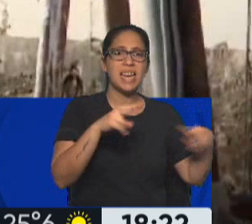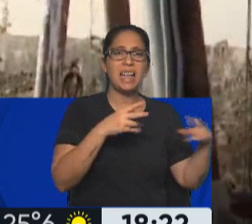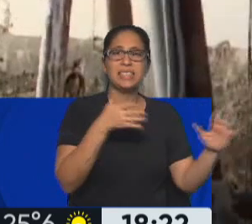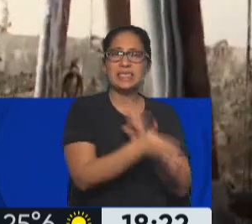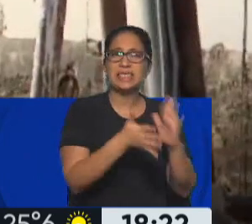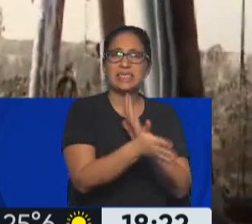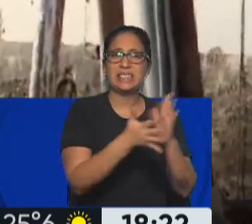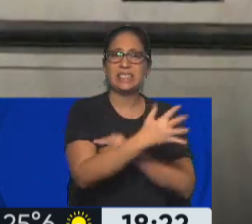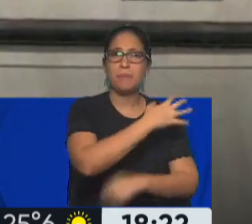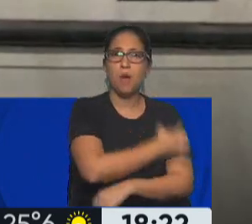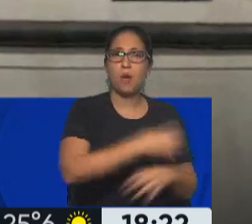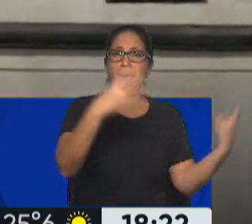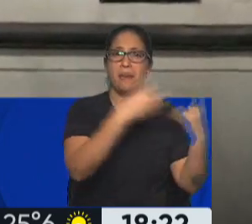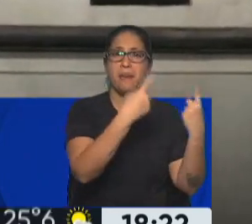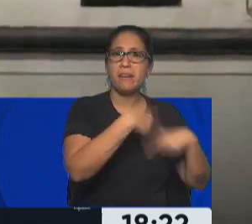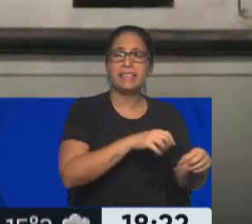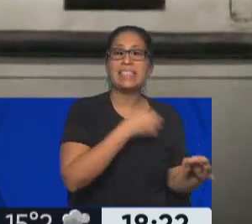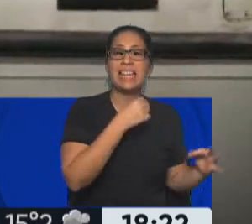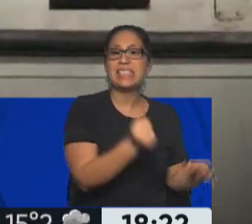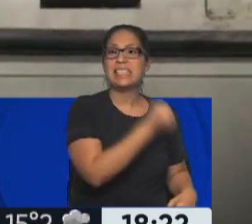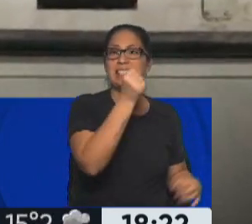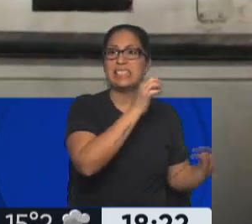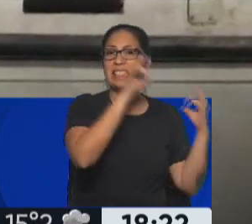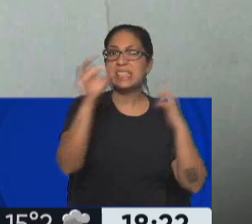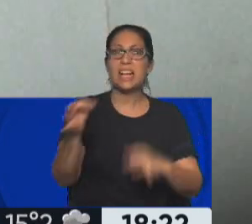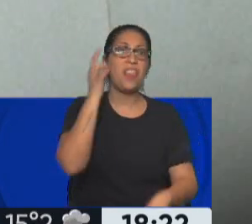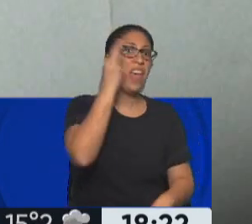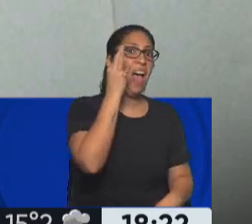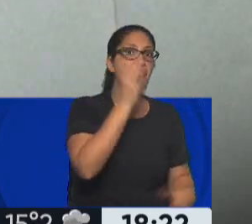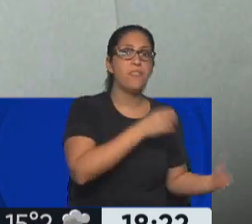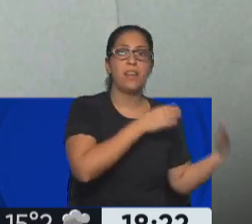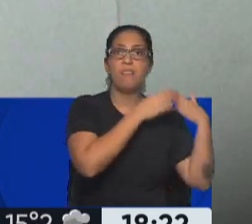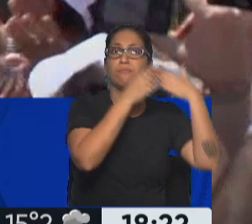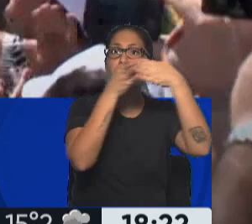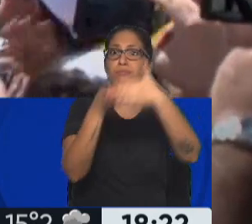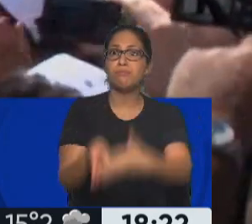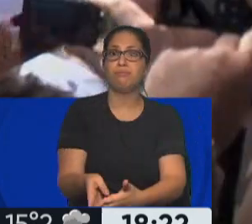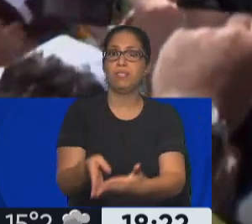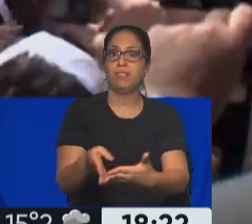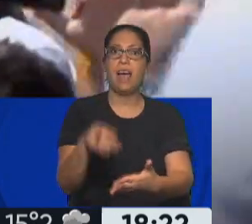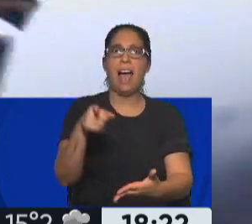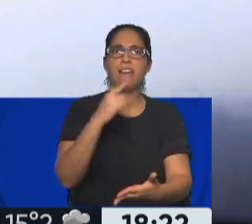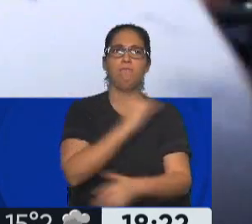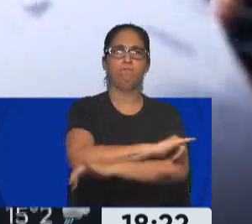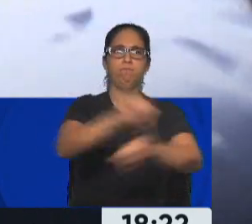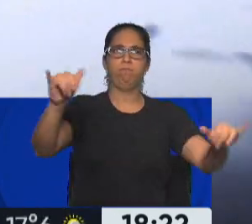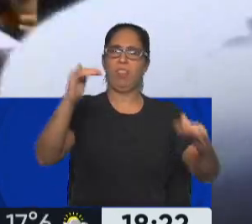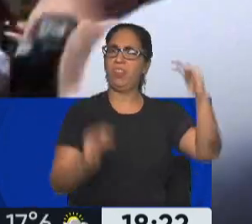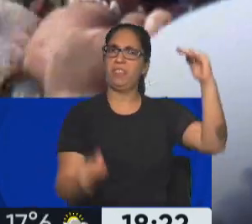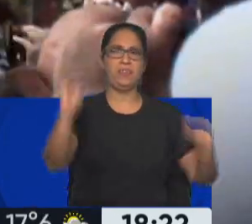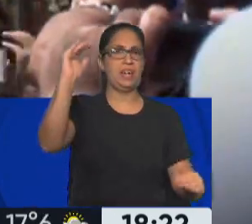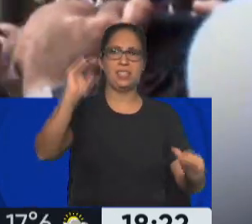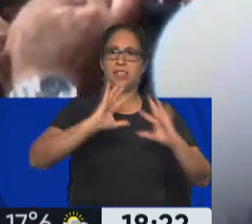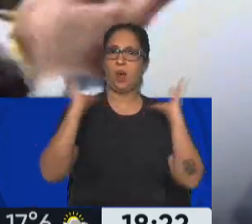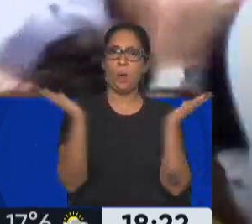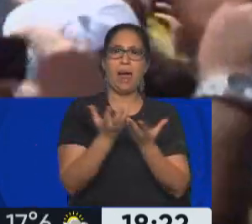de la pobreza y las guerras intentan llegar en botes desde África. Allí denunció la diferencia global frente a una de las